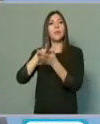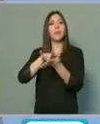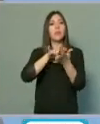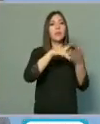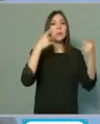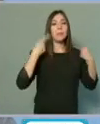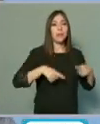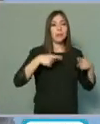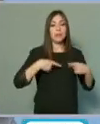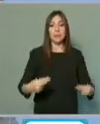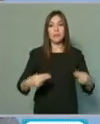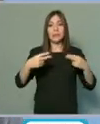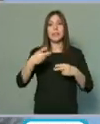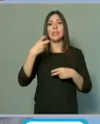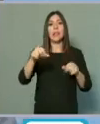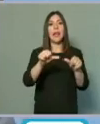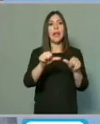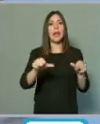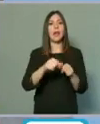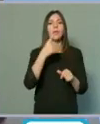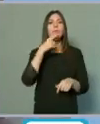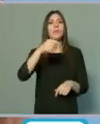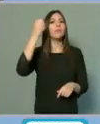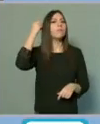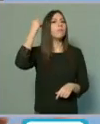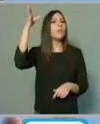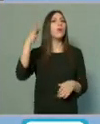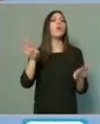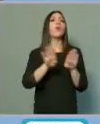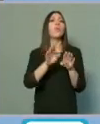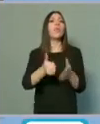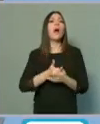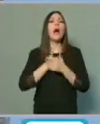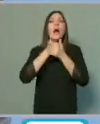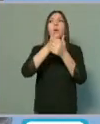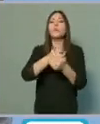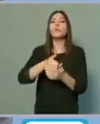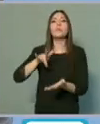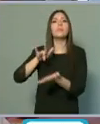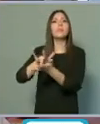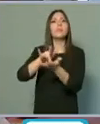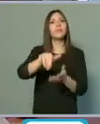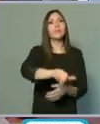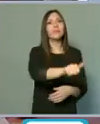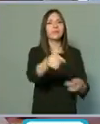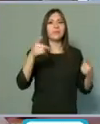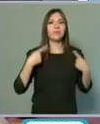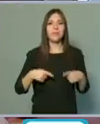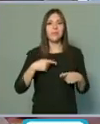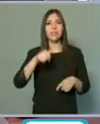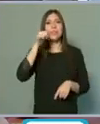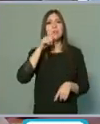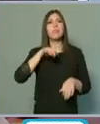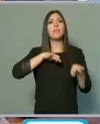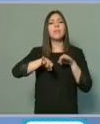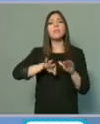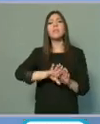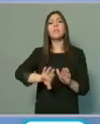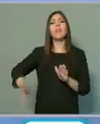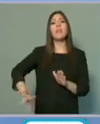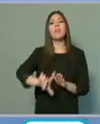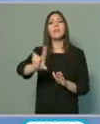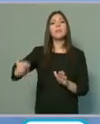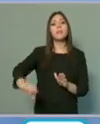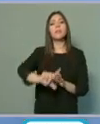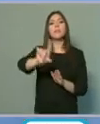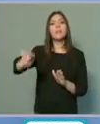y personas, es el área roja. Ok. Olvidamos salir en ayuda de otros. Claro, eso Lo que como pasa que lo es dejamos siempre al final, ¿no? Lo Sí. dejamos al final.